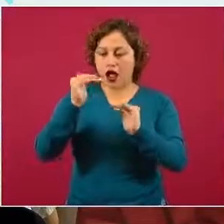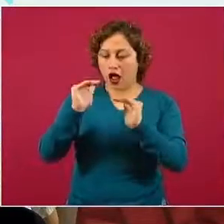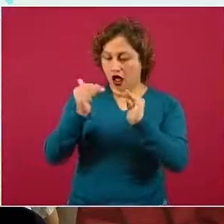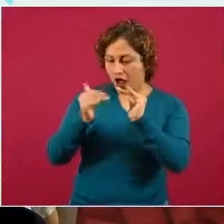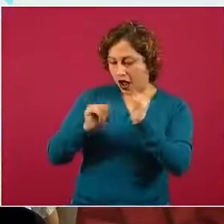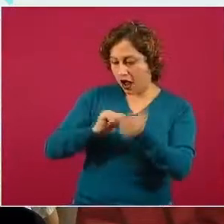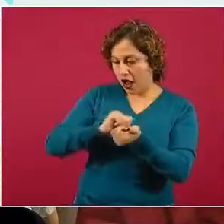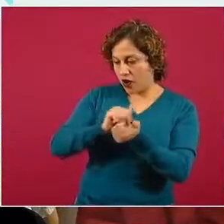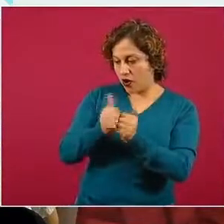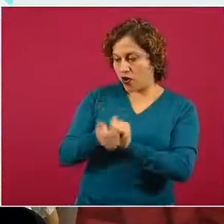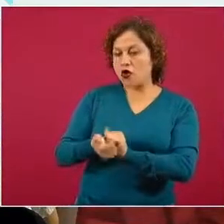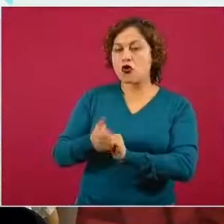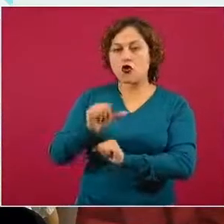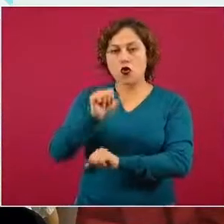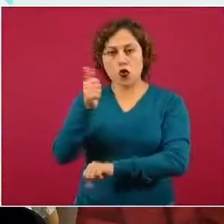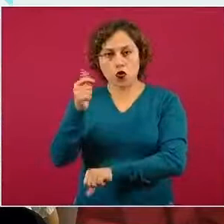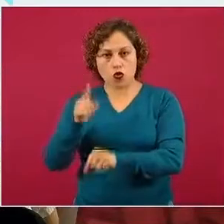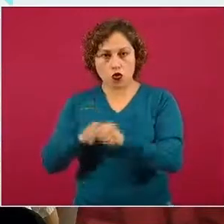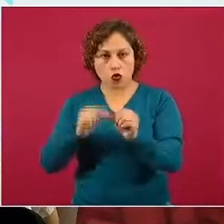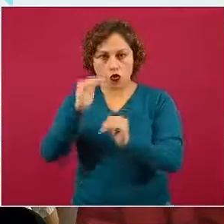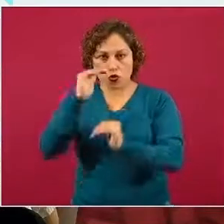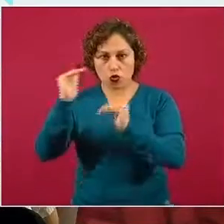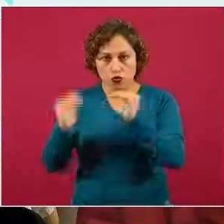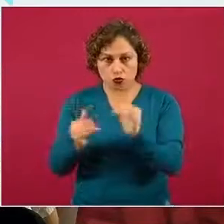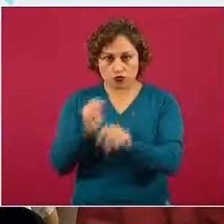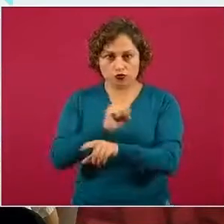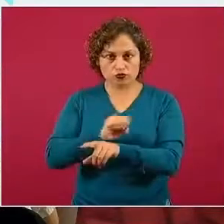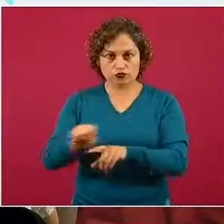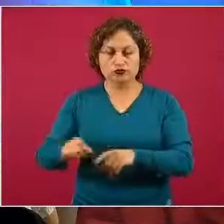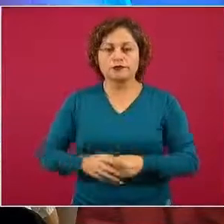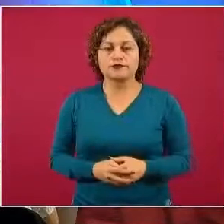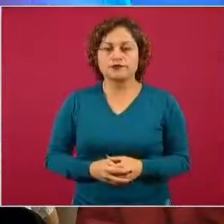riesgo menor. Veamos la siguiente diapositiva.